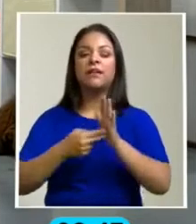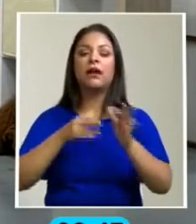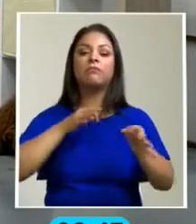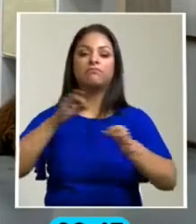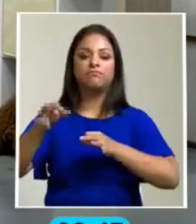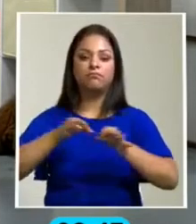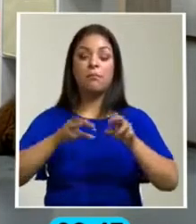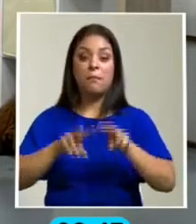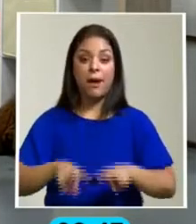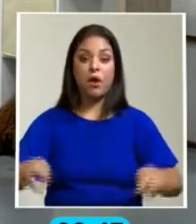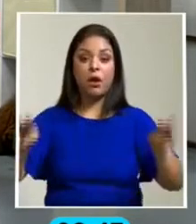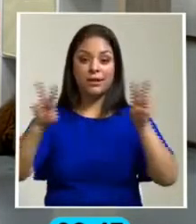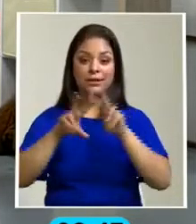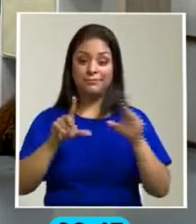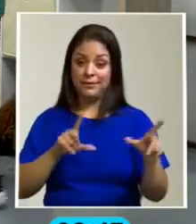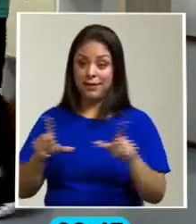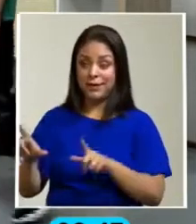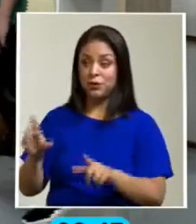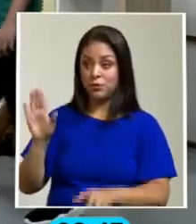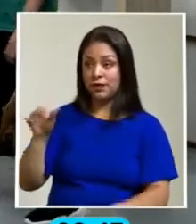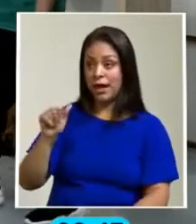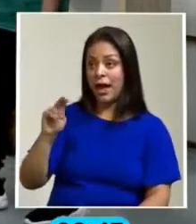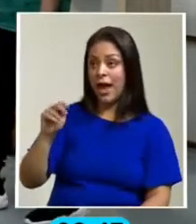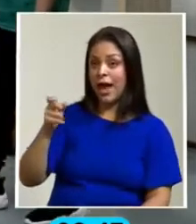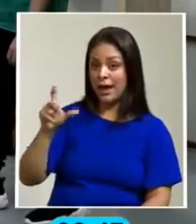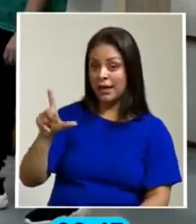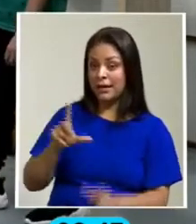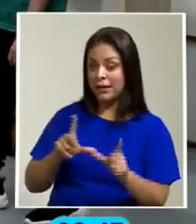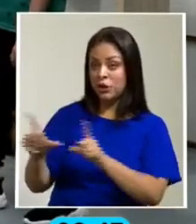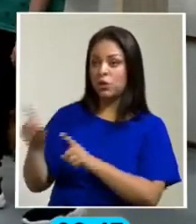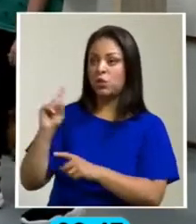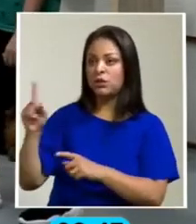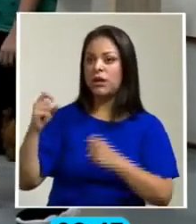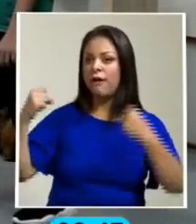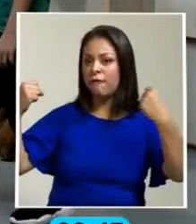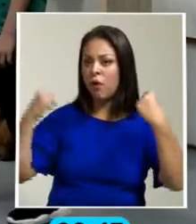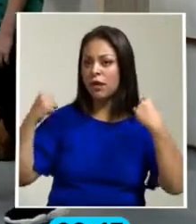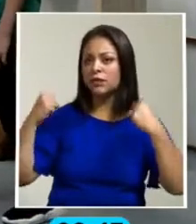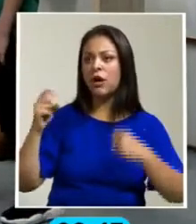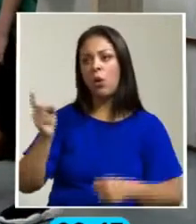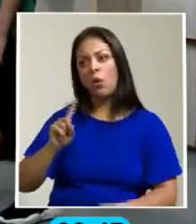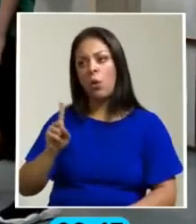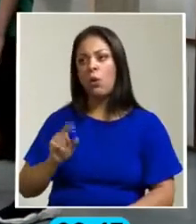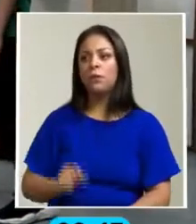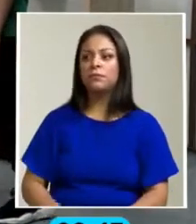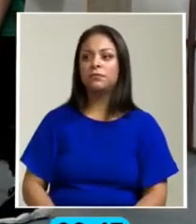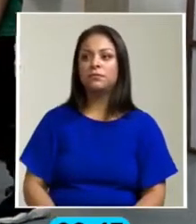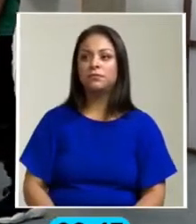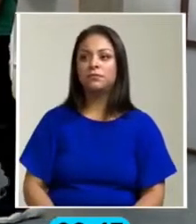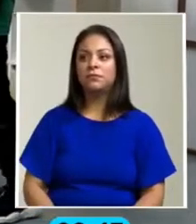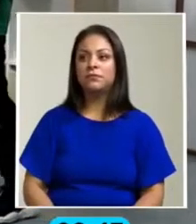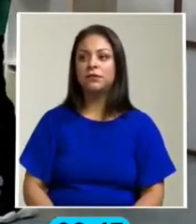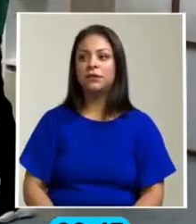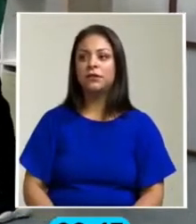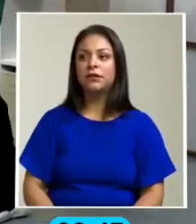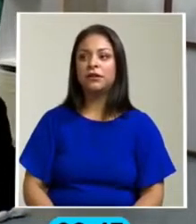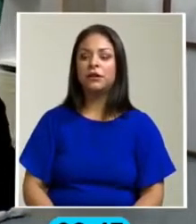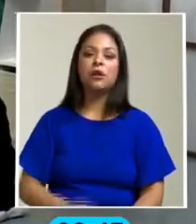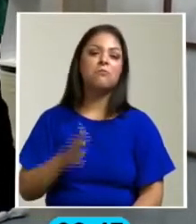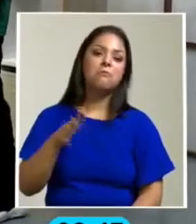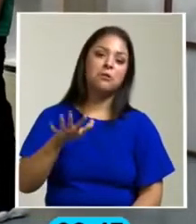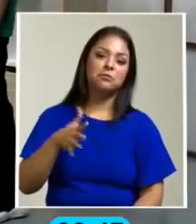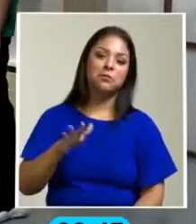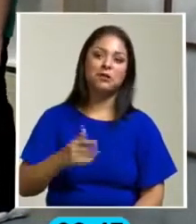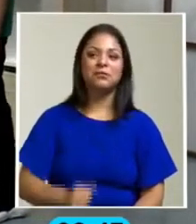¿estás listo? Ángel, listo, sí. ¿Cómo lanza usted? ¿Con fuerza o no? Sí. No, no tanto. Ah,